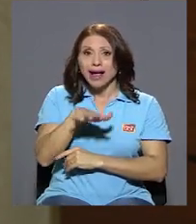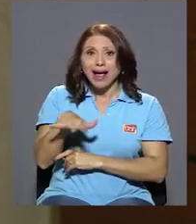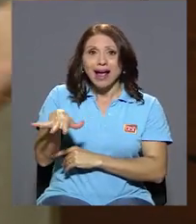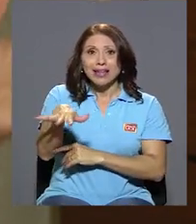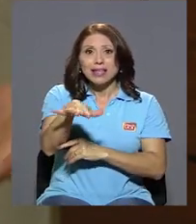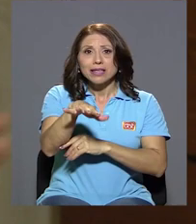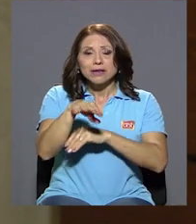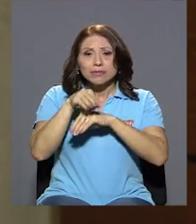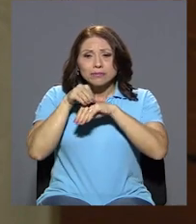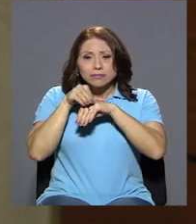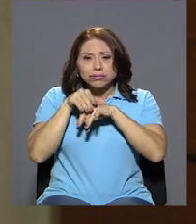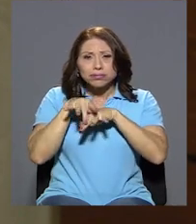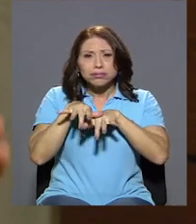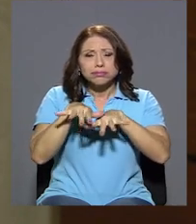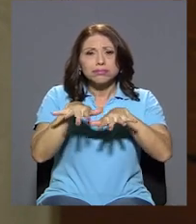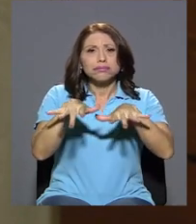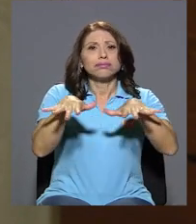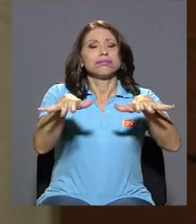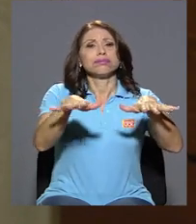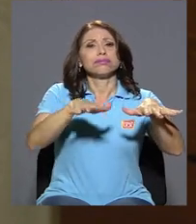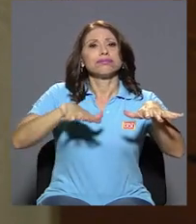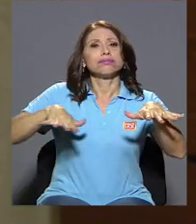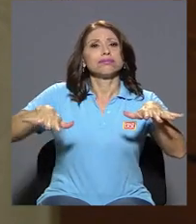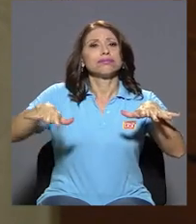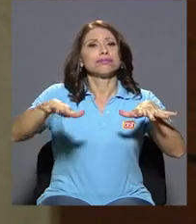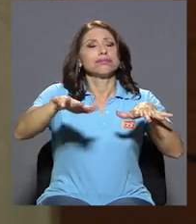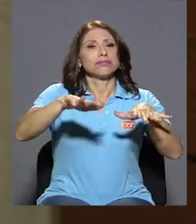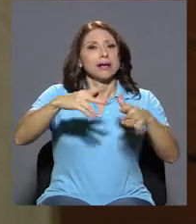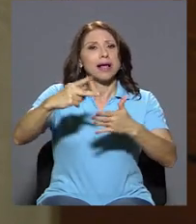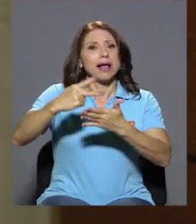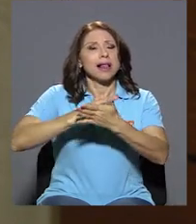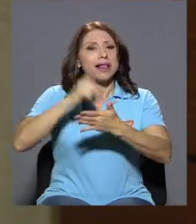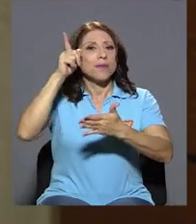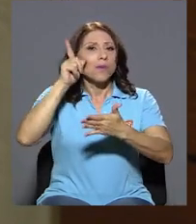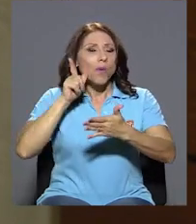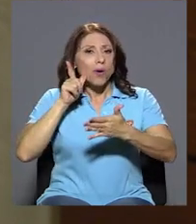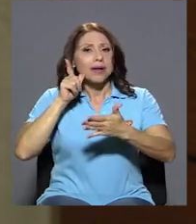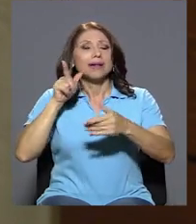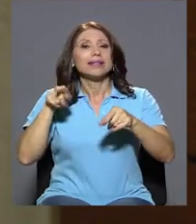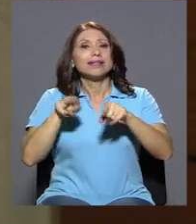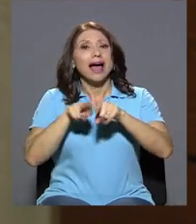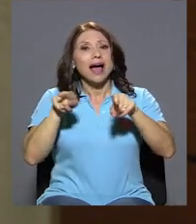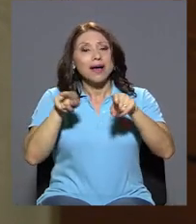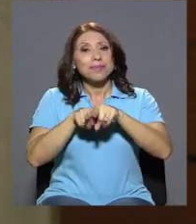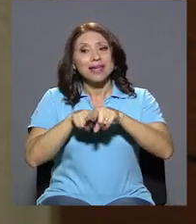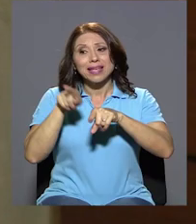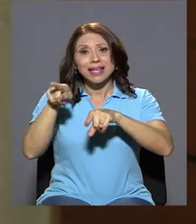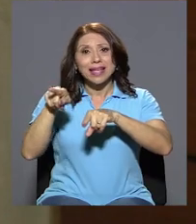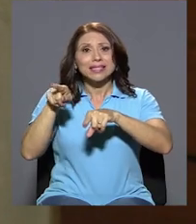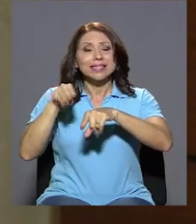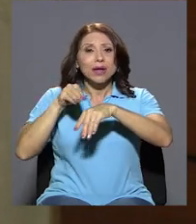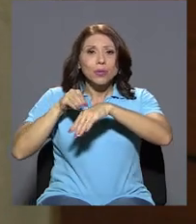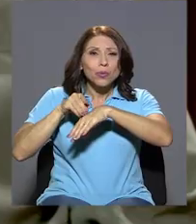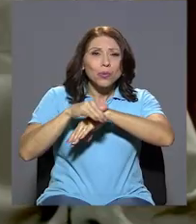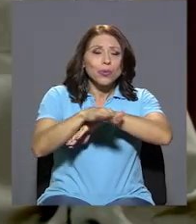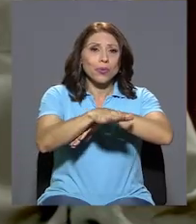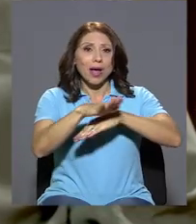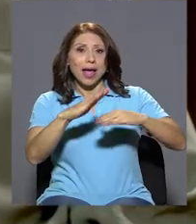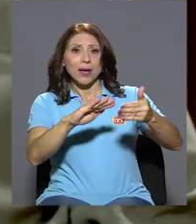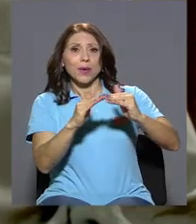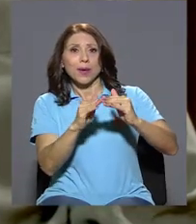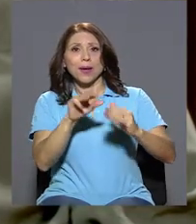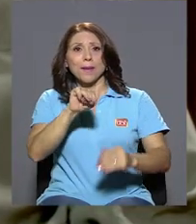irradiaba hacia la provincia de limón de alguna manera también llegaba esta influencia